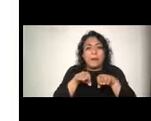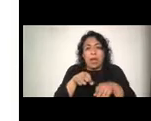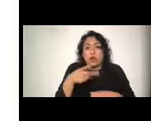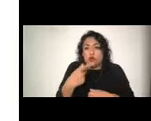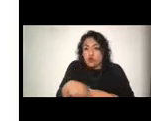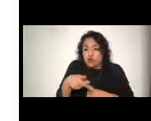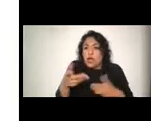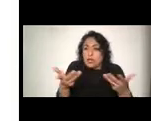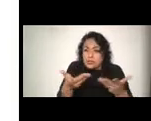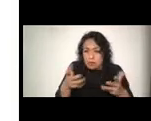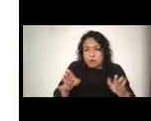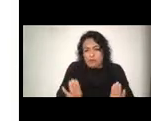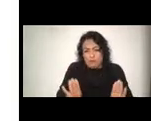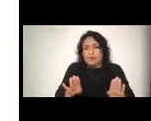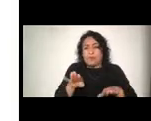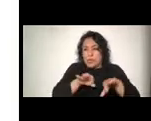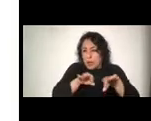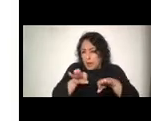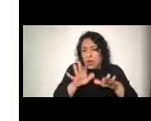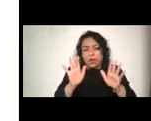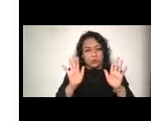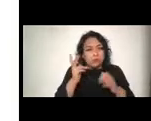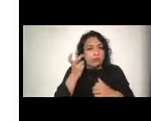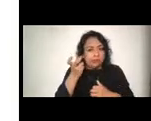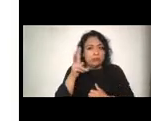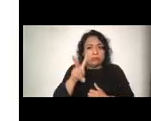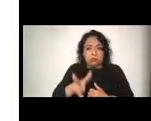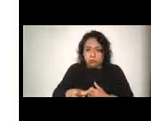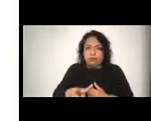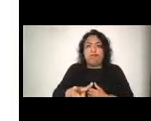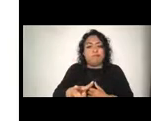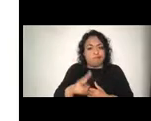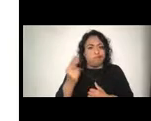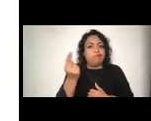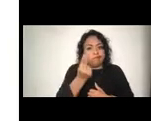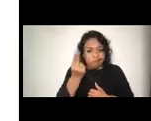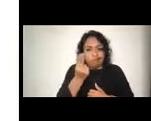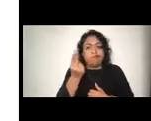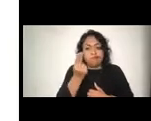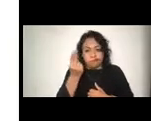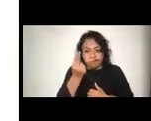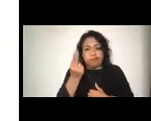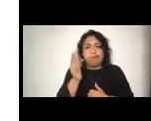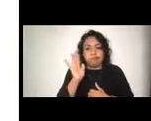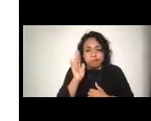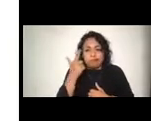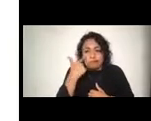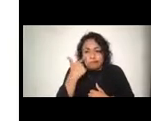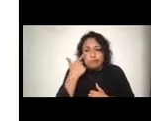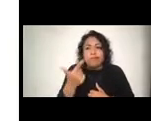el tipo de trabajo que hagamos es muy necesario, ¿no? Voy viendo las